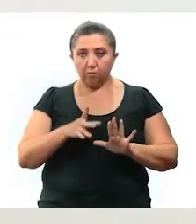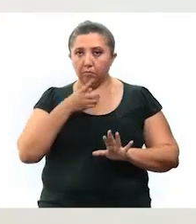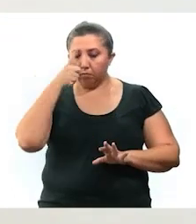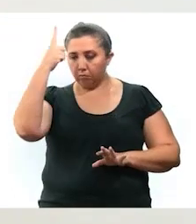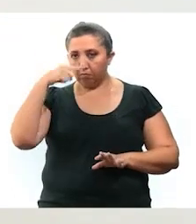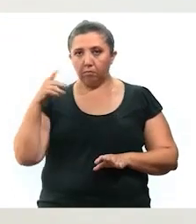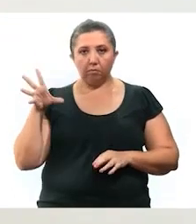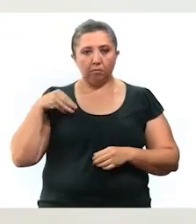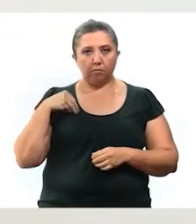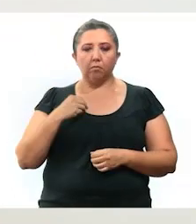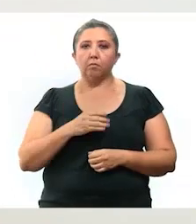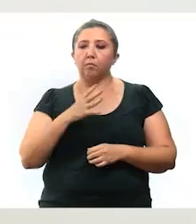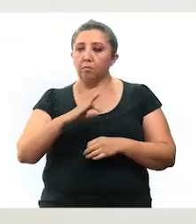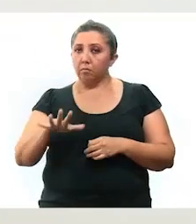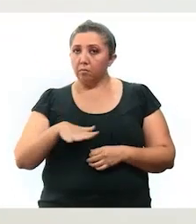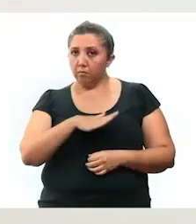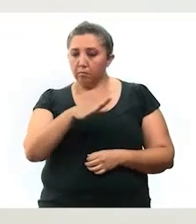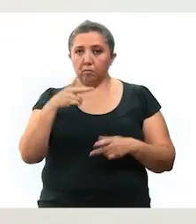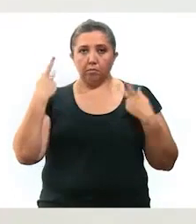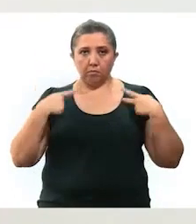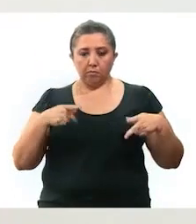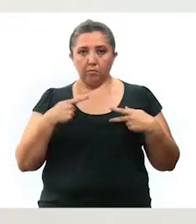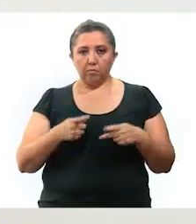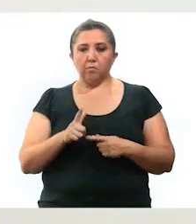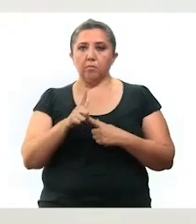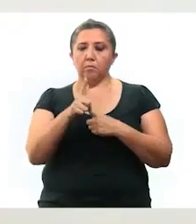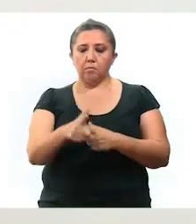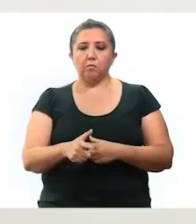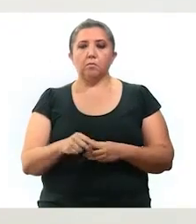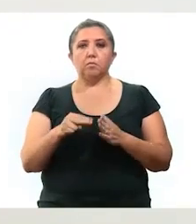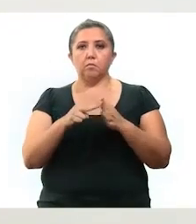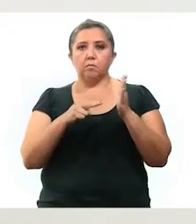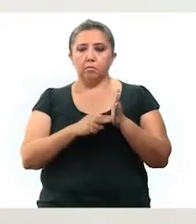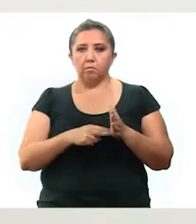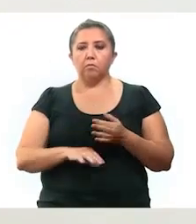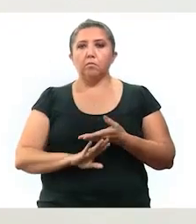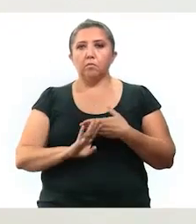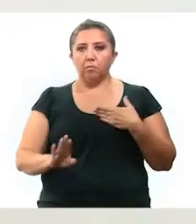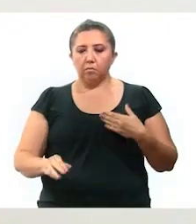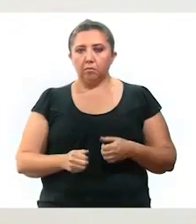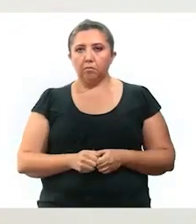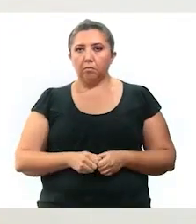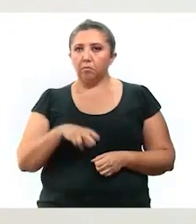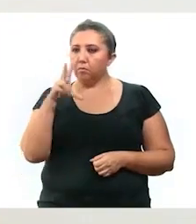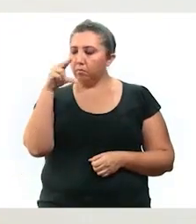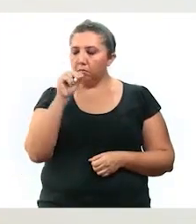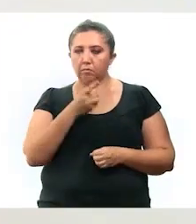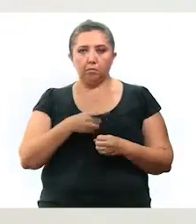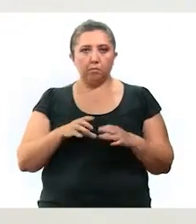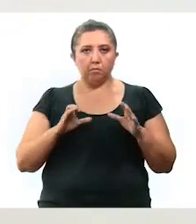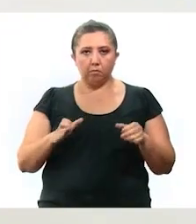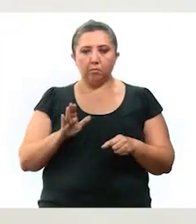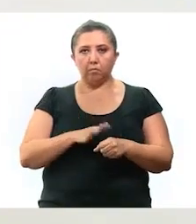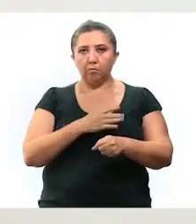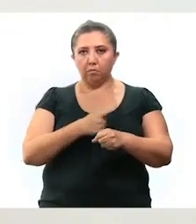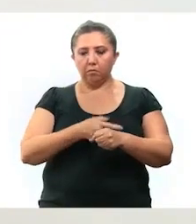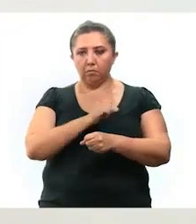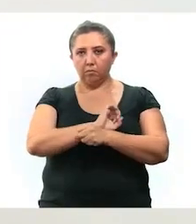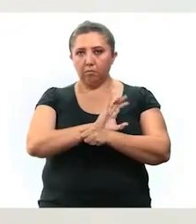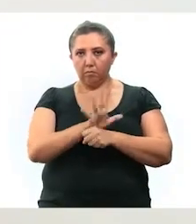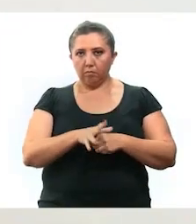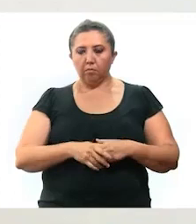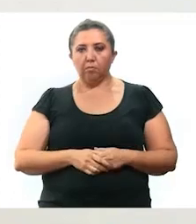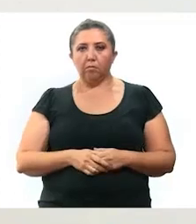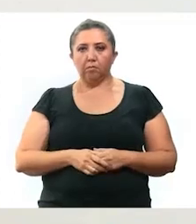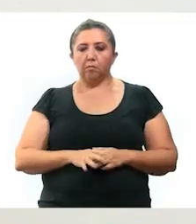responsabilidad de todos. Por eso exhortamos a la población a continuar con las medidas preventivas y no bajar la guardia ante la pandemia del